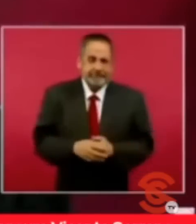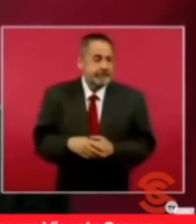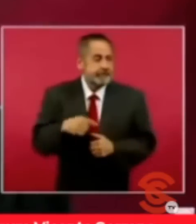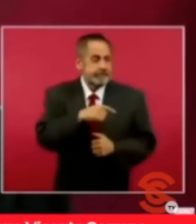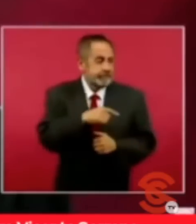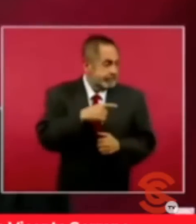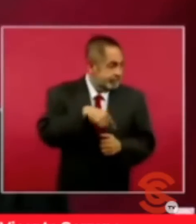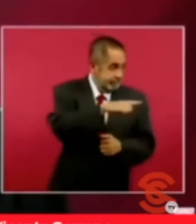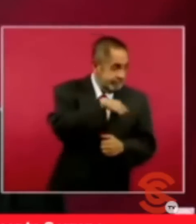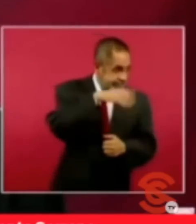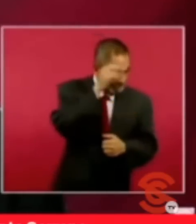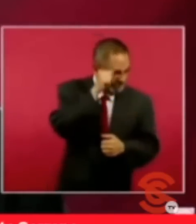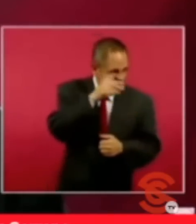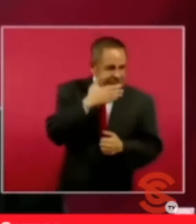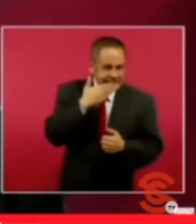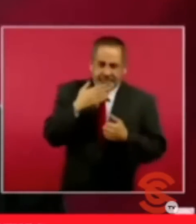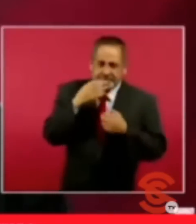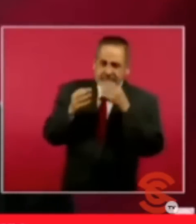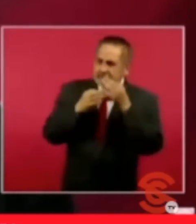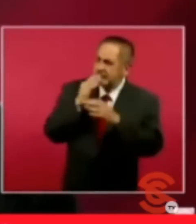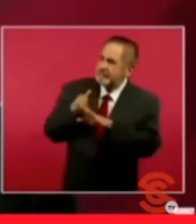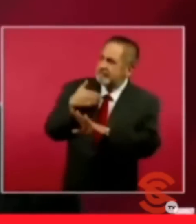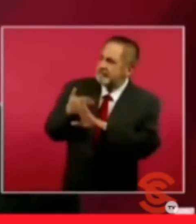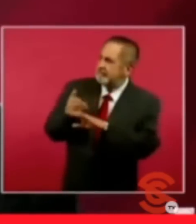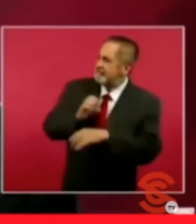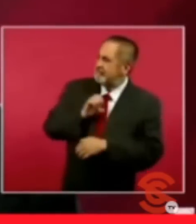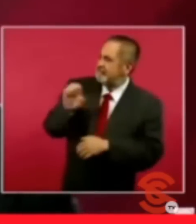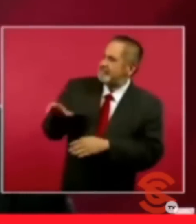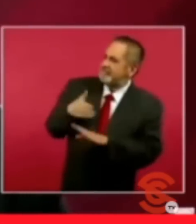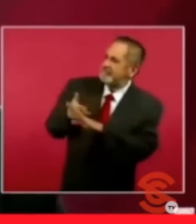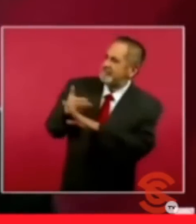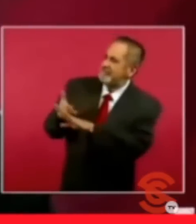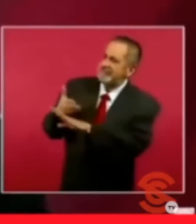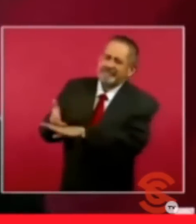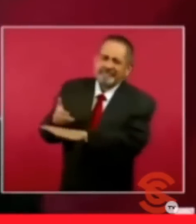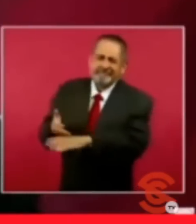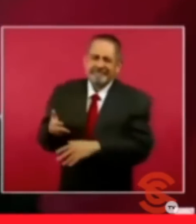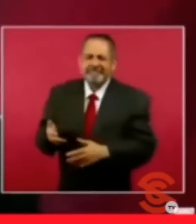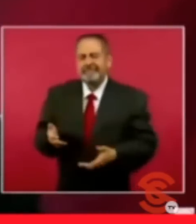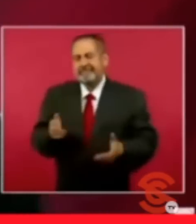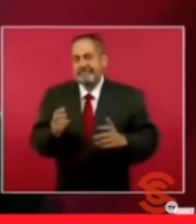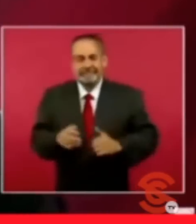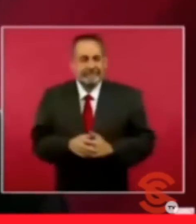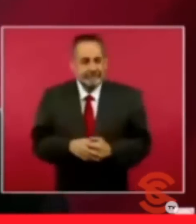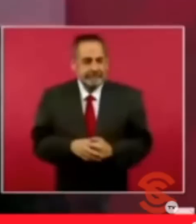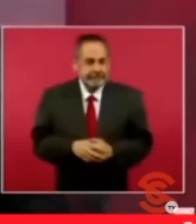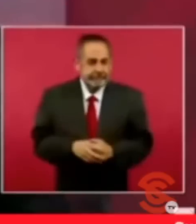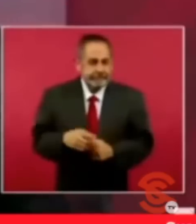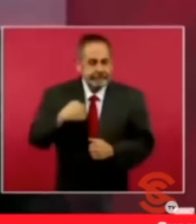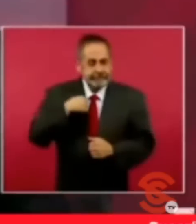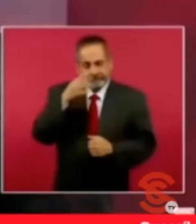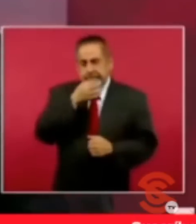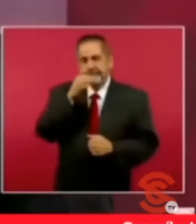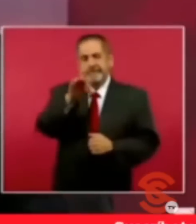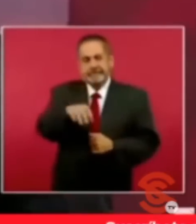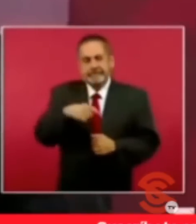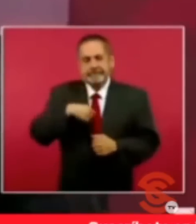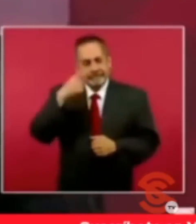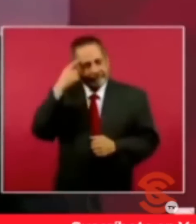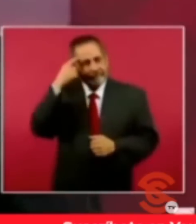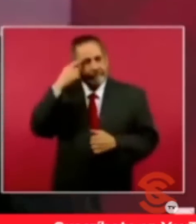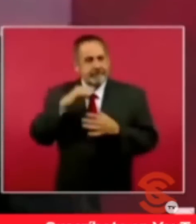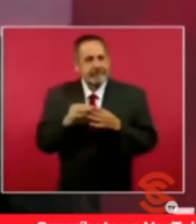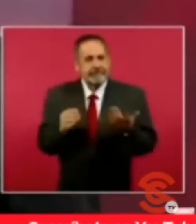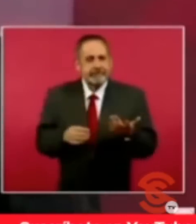una campaña de odio se desate de tal manera, y dejaría ahí como reflexión un poco,